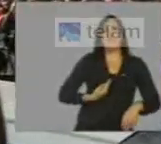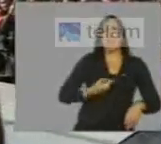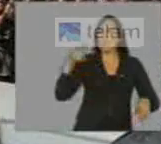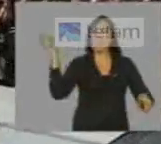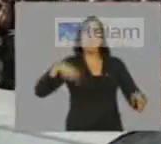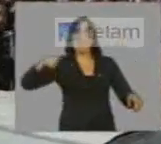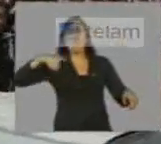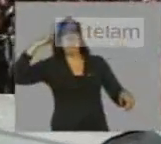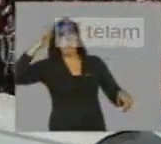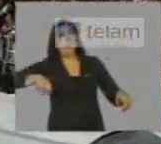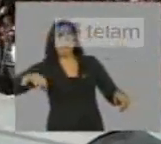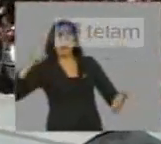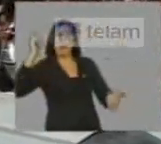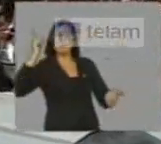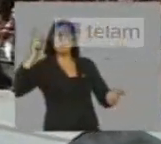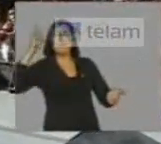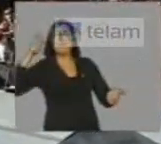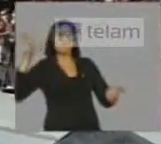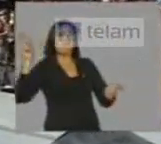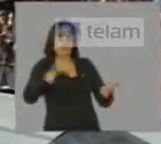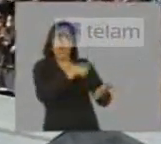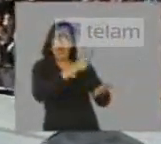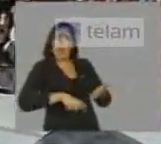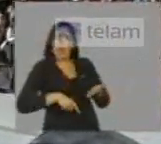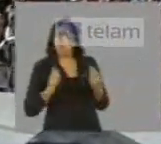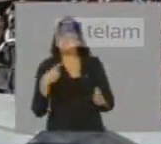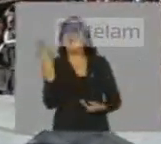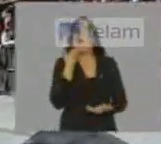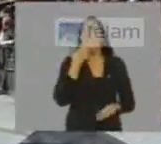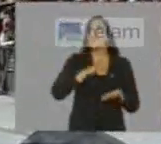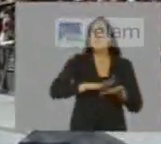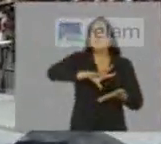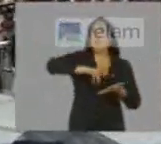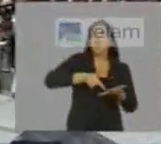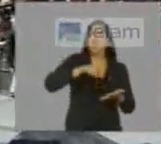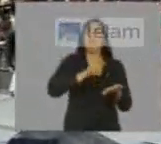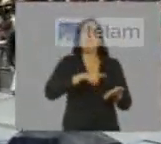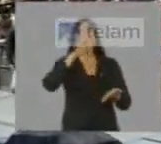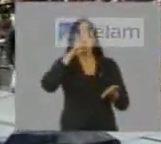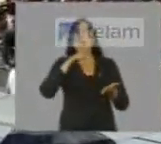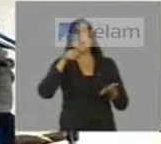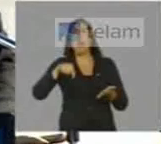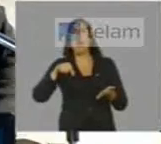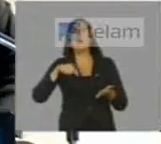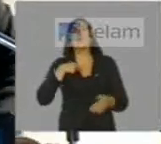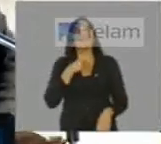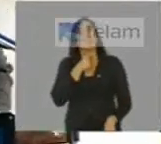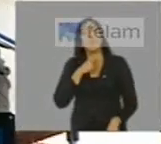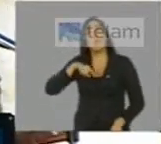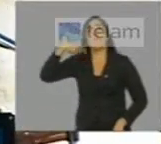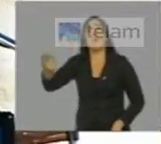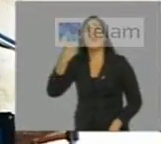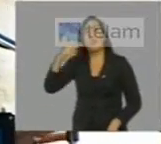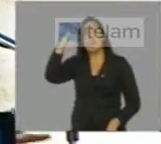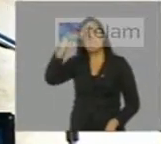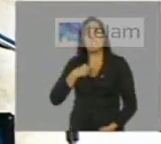Cuando hablan de tanta reforma constitucional, que reelección, que no reelección, la verdad que en el 2015 yo quiero ser jueza.